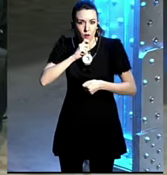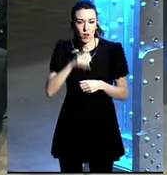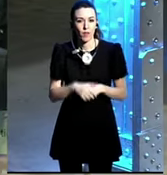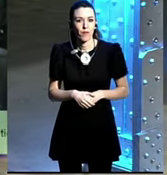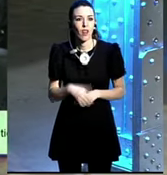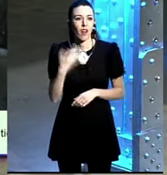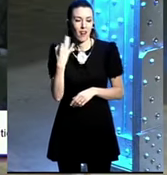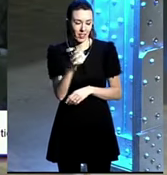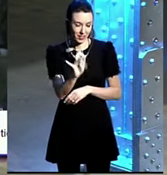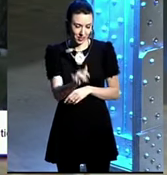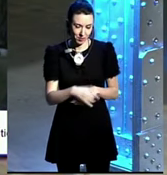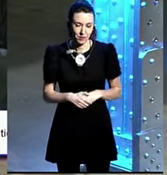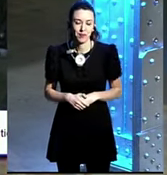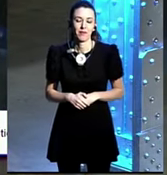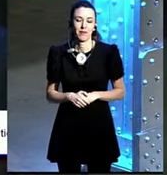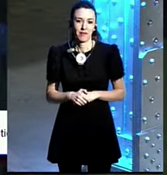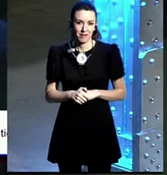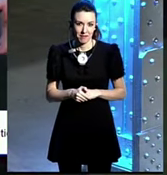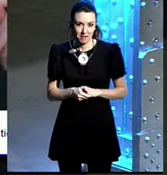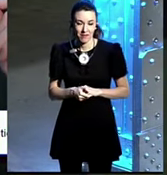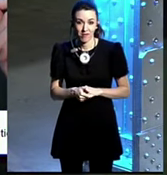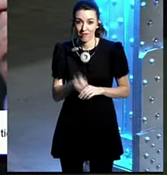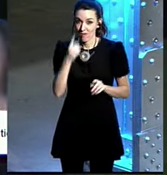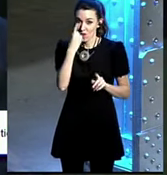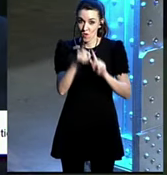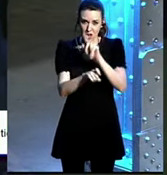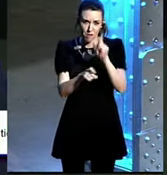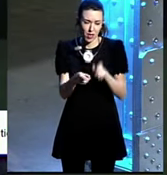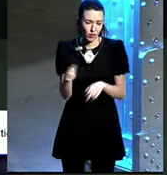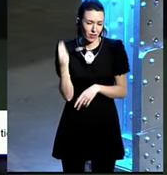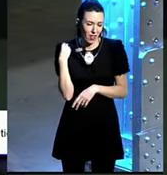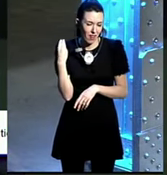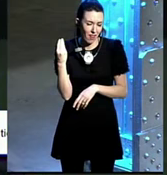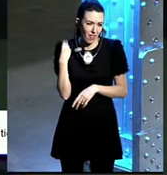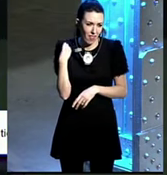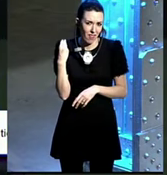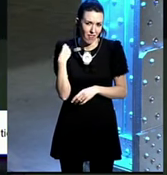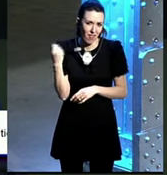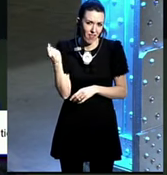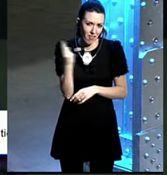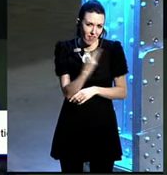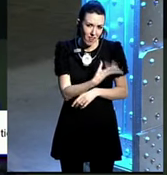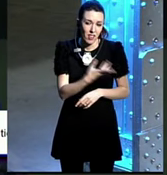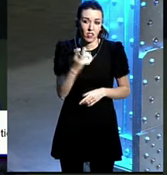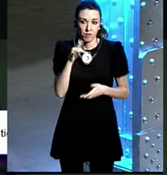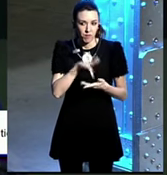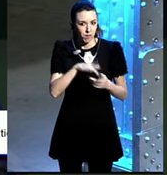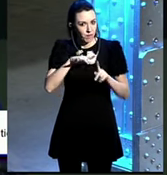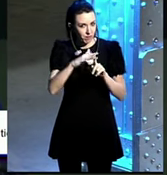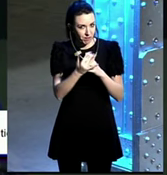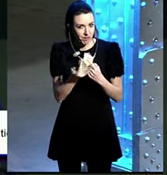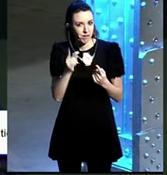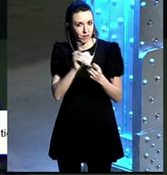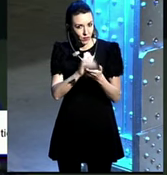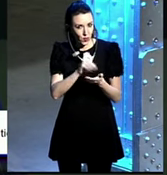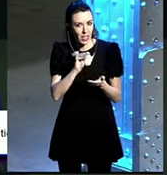Yes. Sí. Una pregunta que me hacen constantemente. Es una situación a la que me he enfrentado en muchísimas